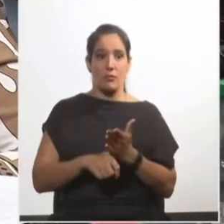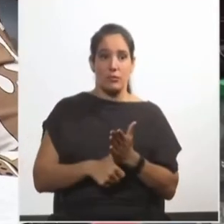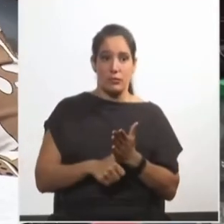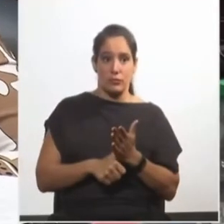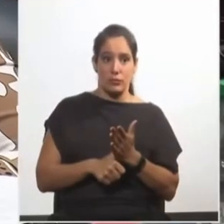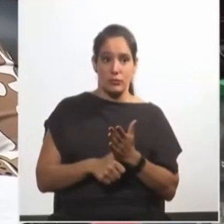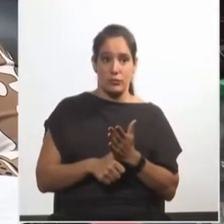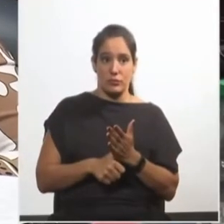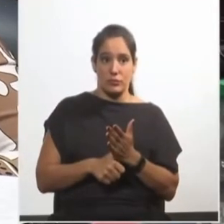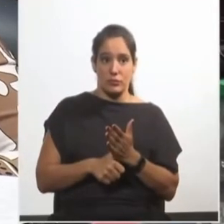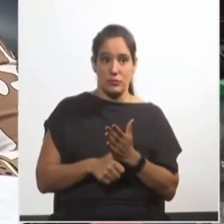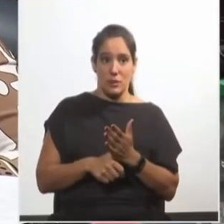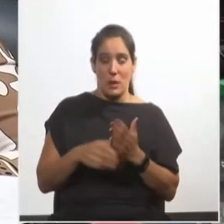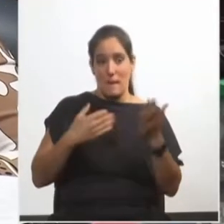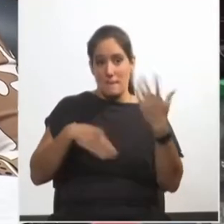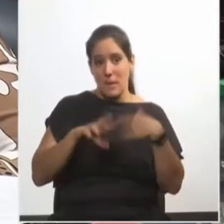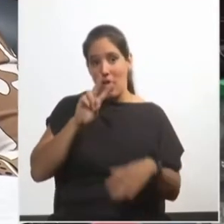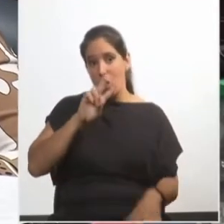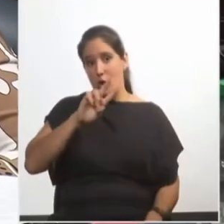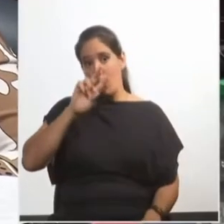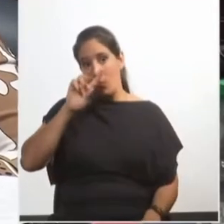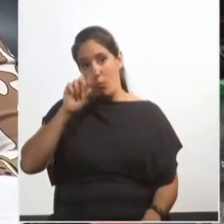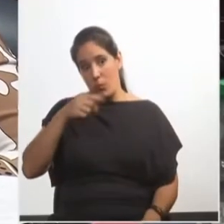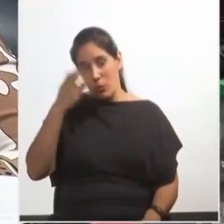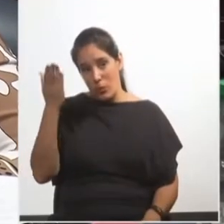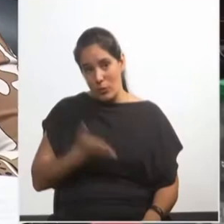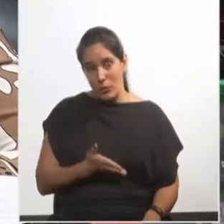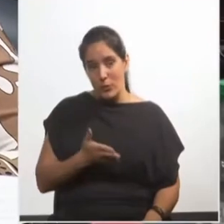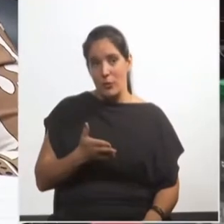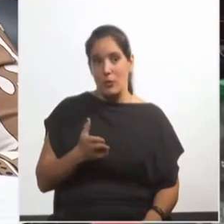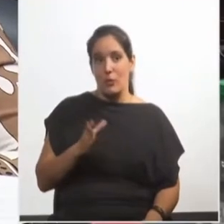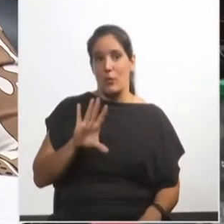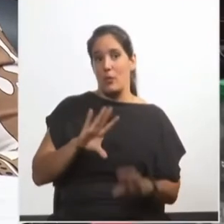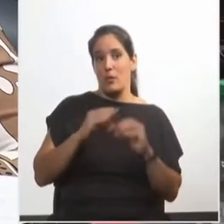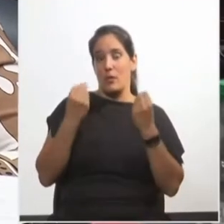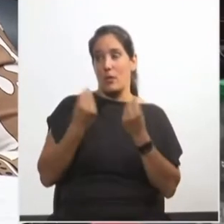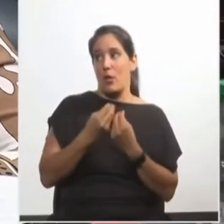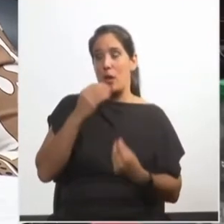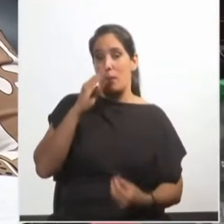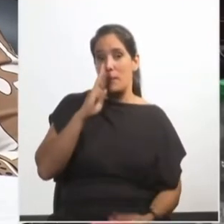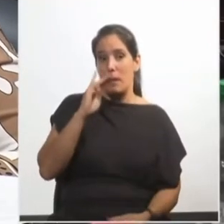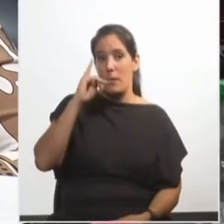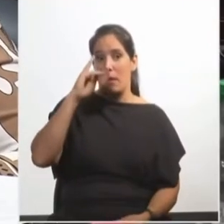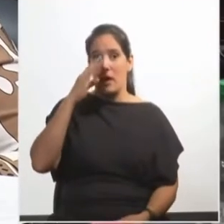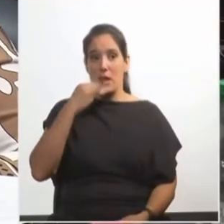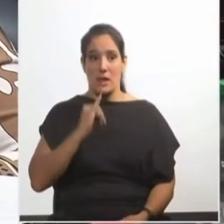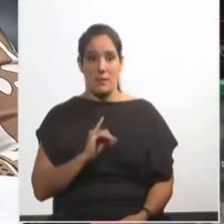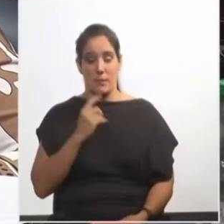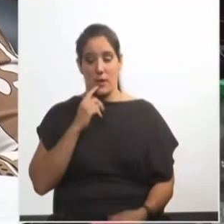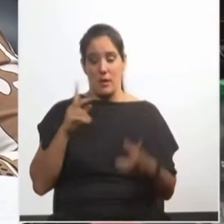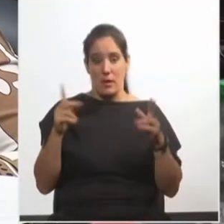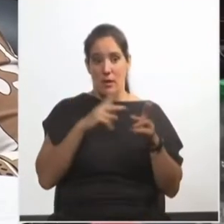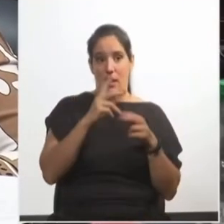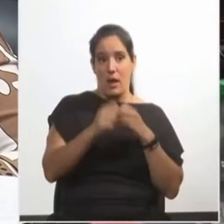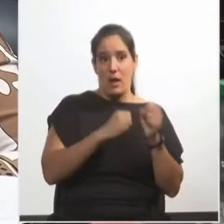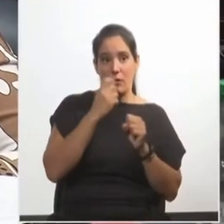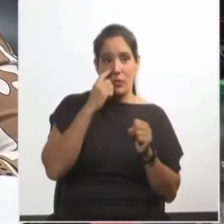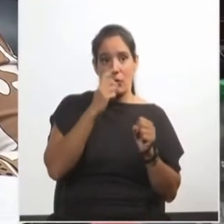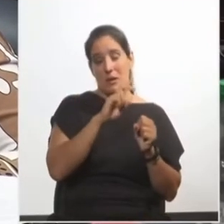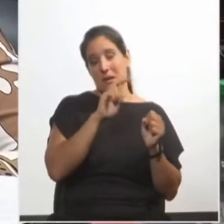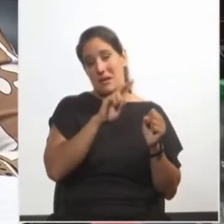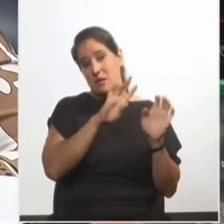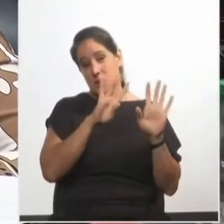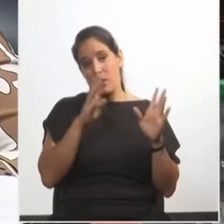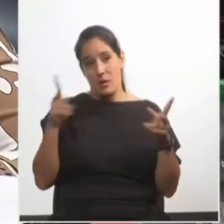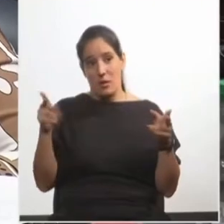va a aumentar más de 2 puntos porcentuales del Producto Bruto Interno entre el 2019 y el 2050.